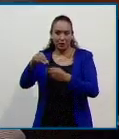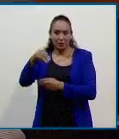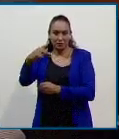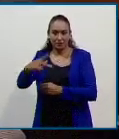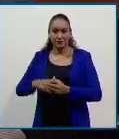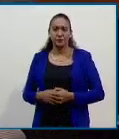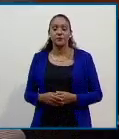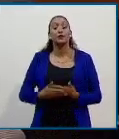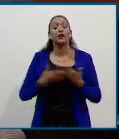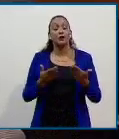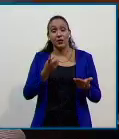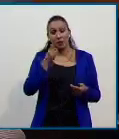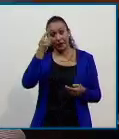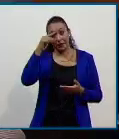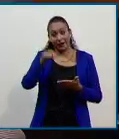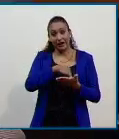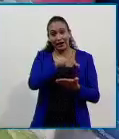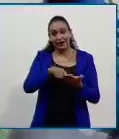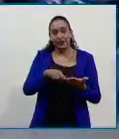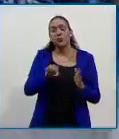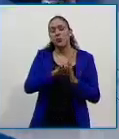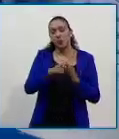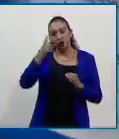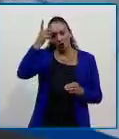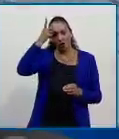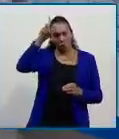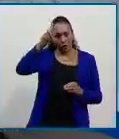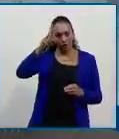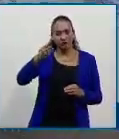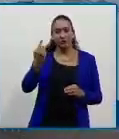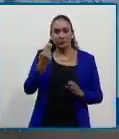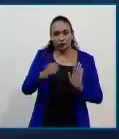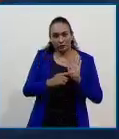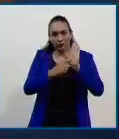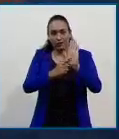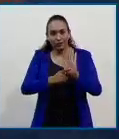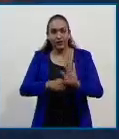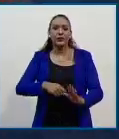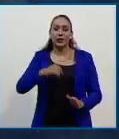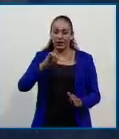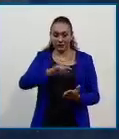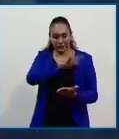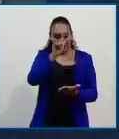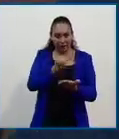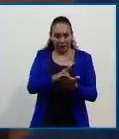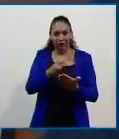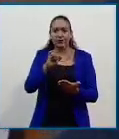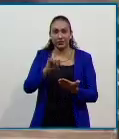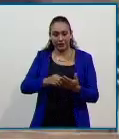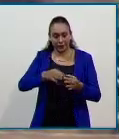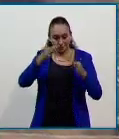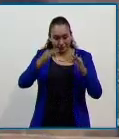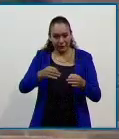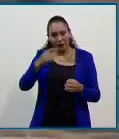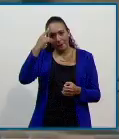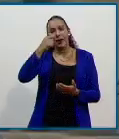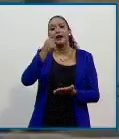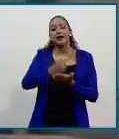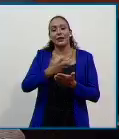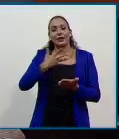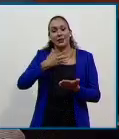para solicitar la nulidad de una patente se requiere demostrar interés jurídico. Esto tras reconocer la validez del